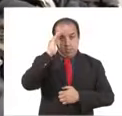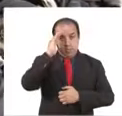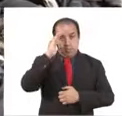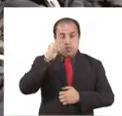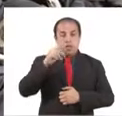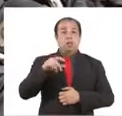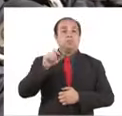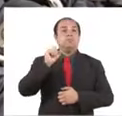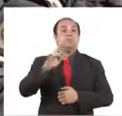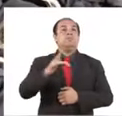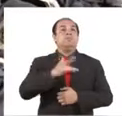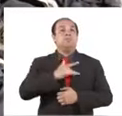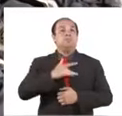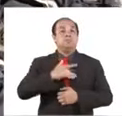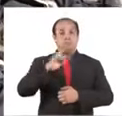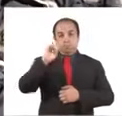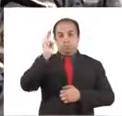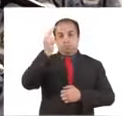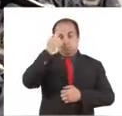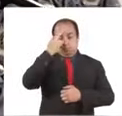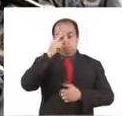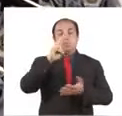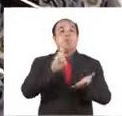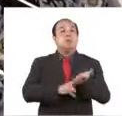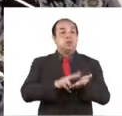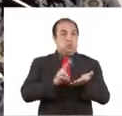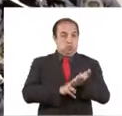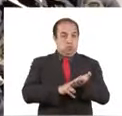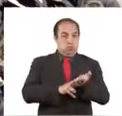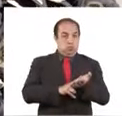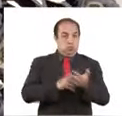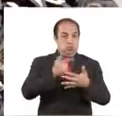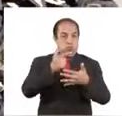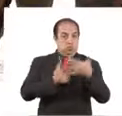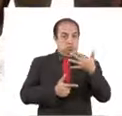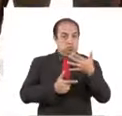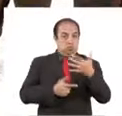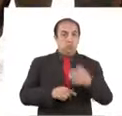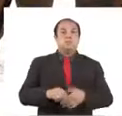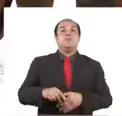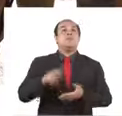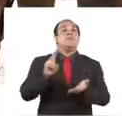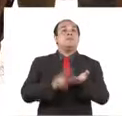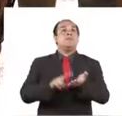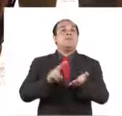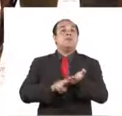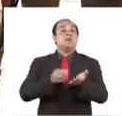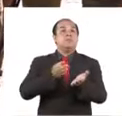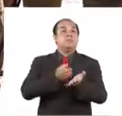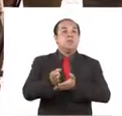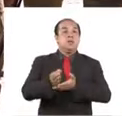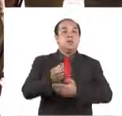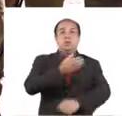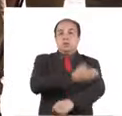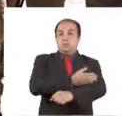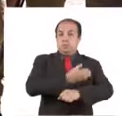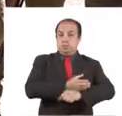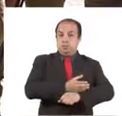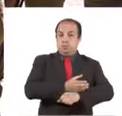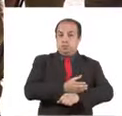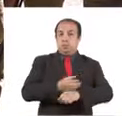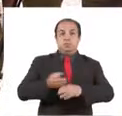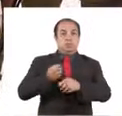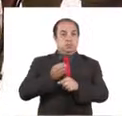en su corazón, los valores y el valor de la lealtad a sus compañeros, a